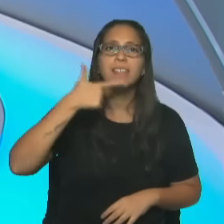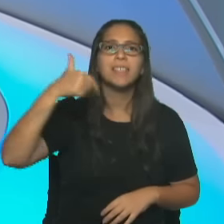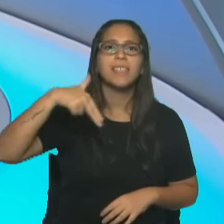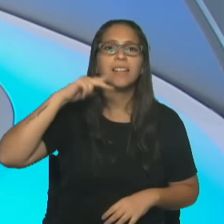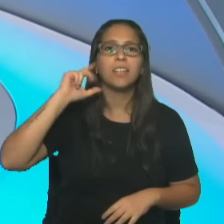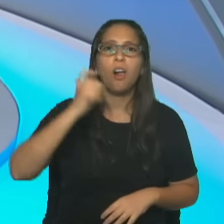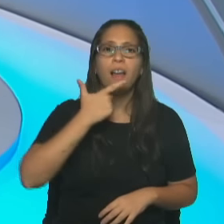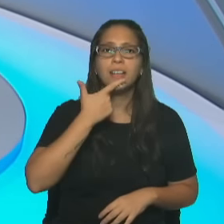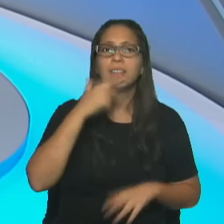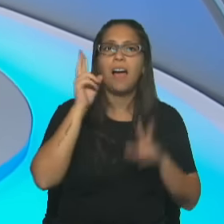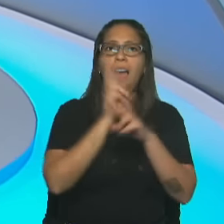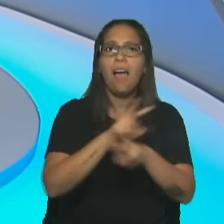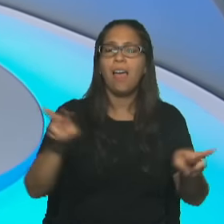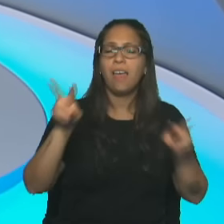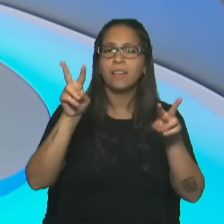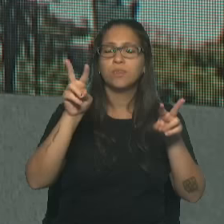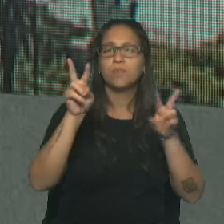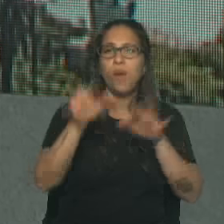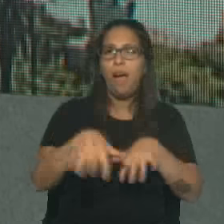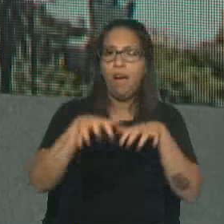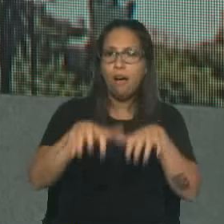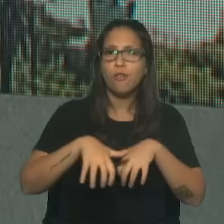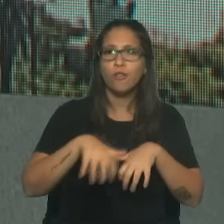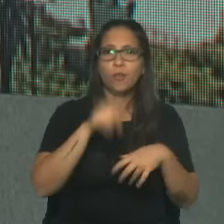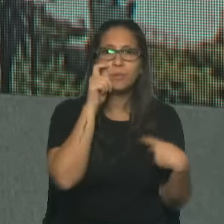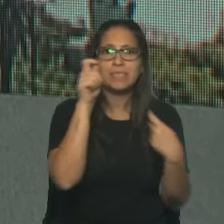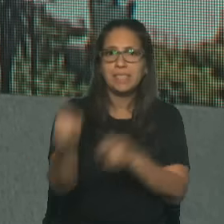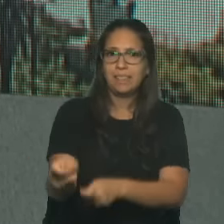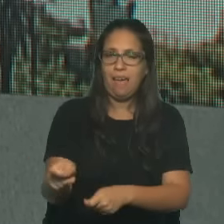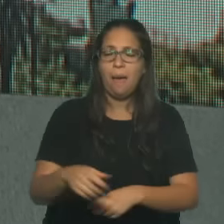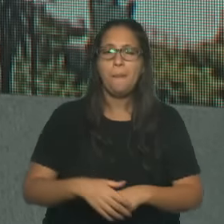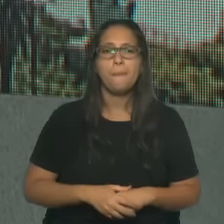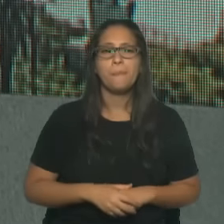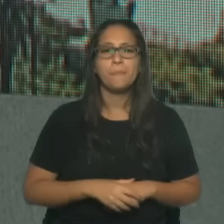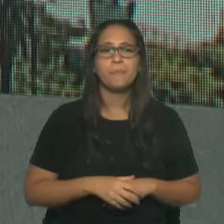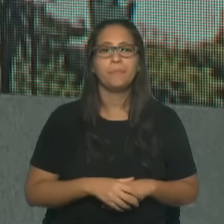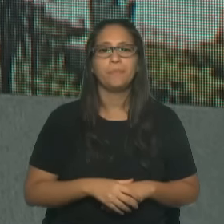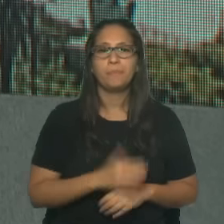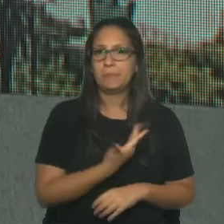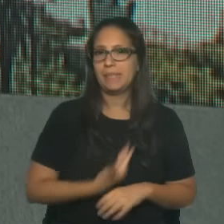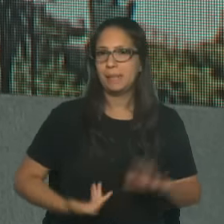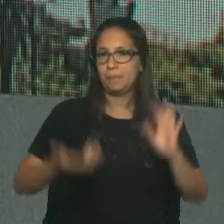Expo Agro, con los detalles de esta visita que está realizando, encabezando el presidente Javier Milei.